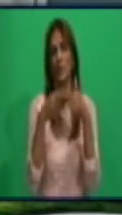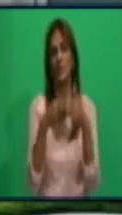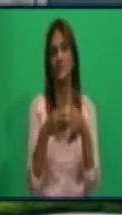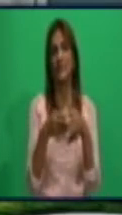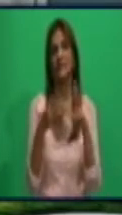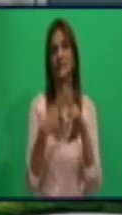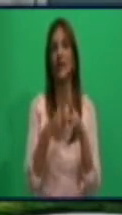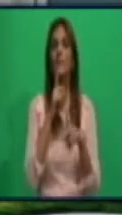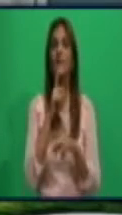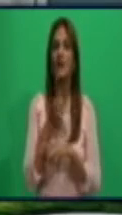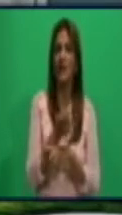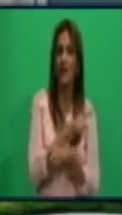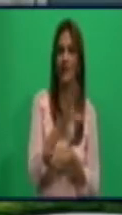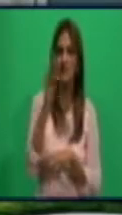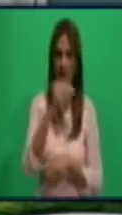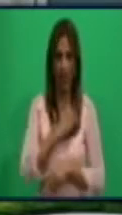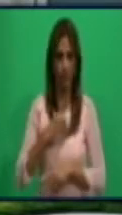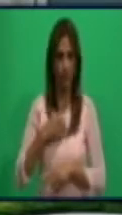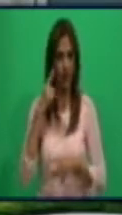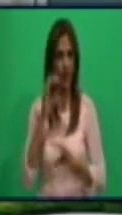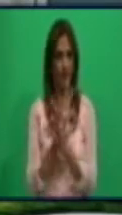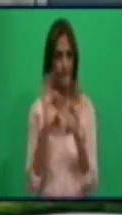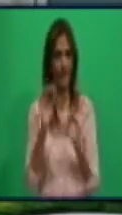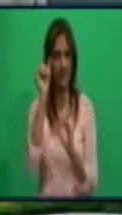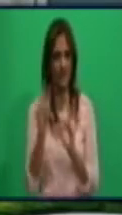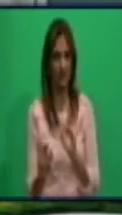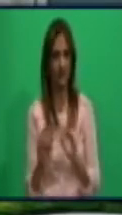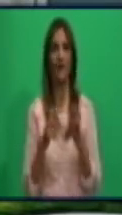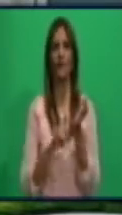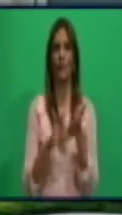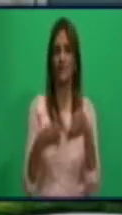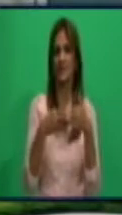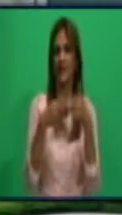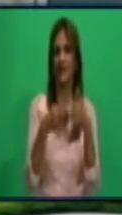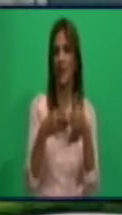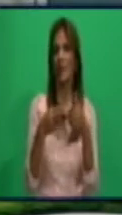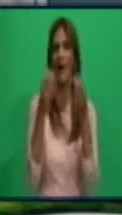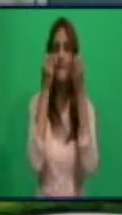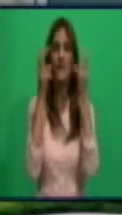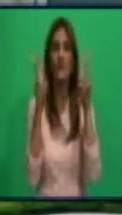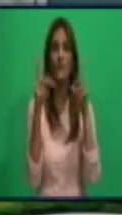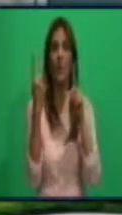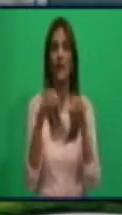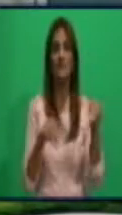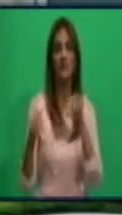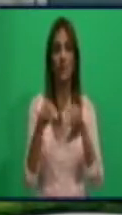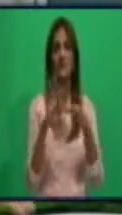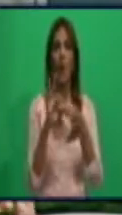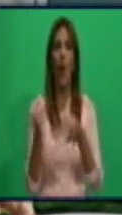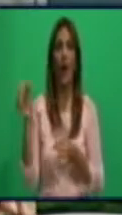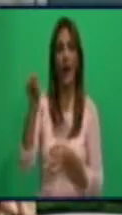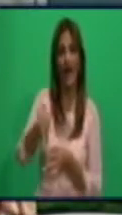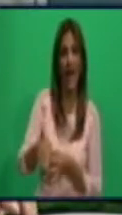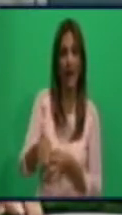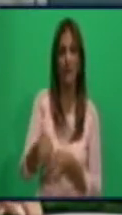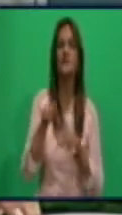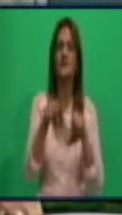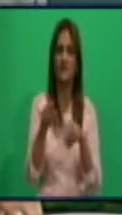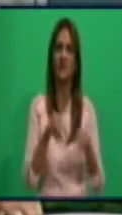decía el viernes que Granma vive una situación muy grave y esa situación se mantiene en este